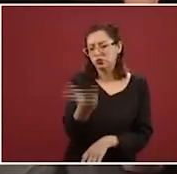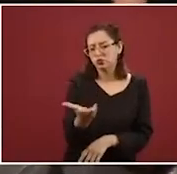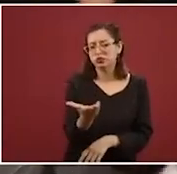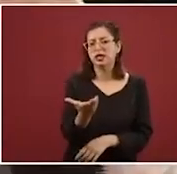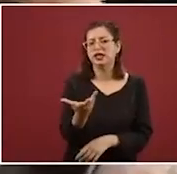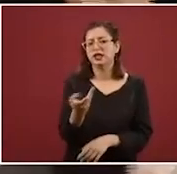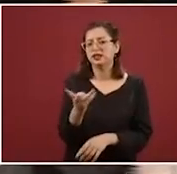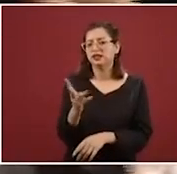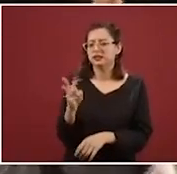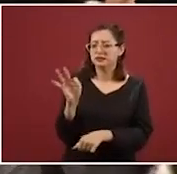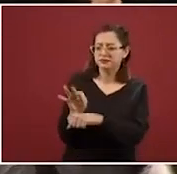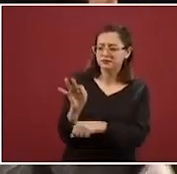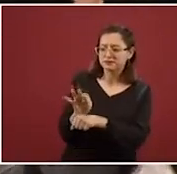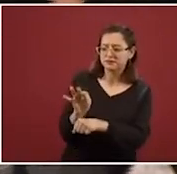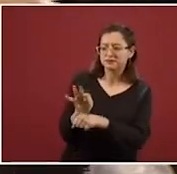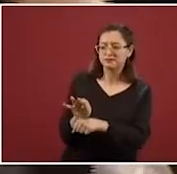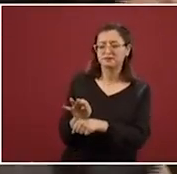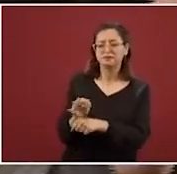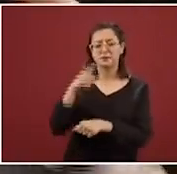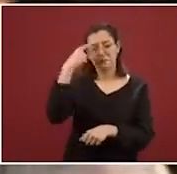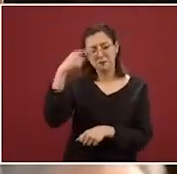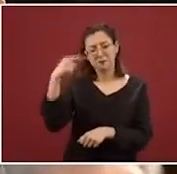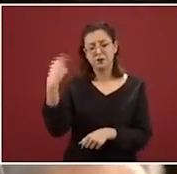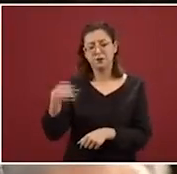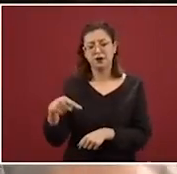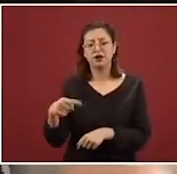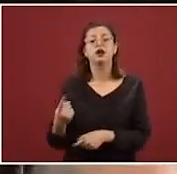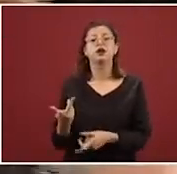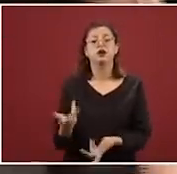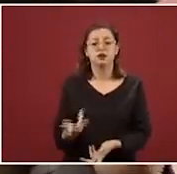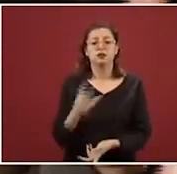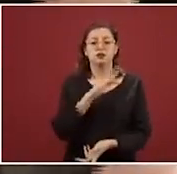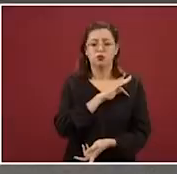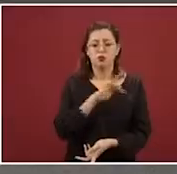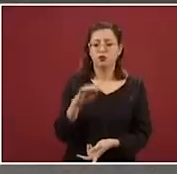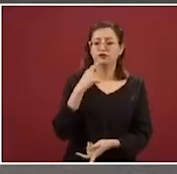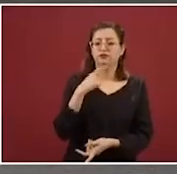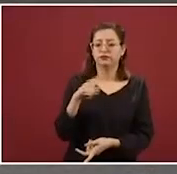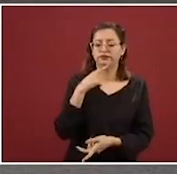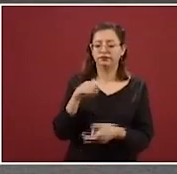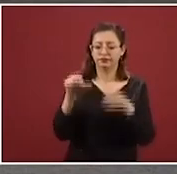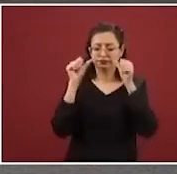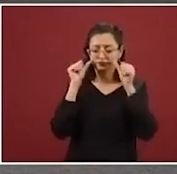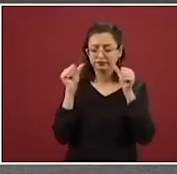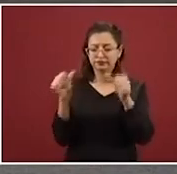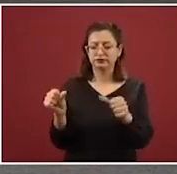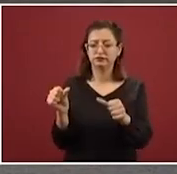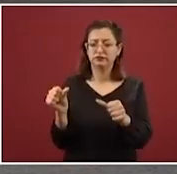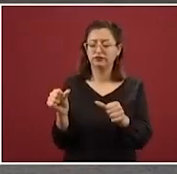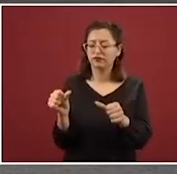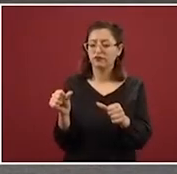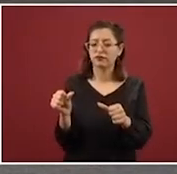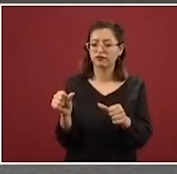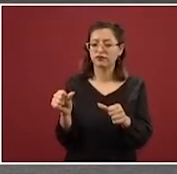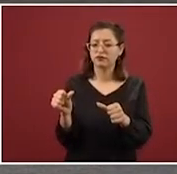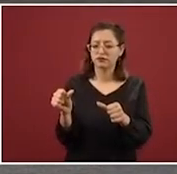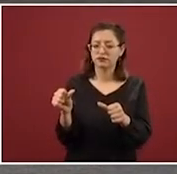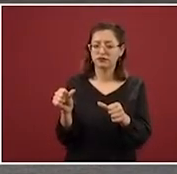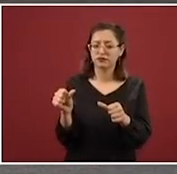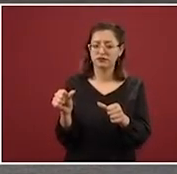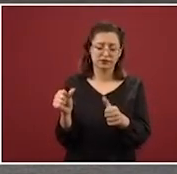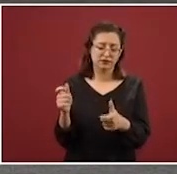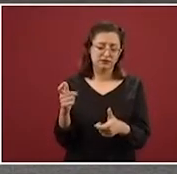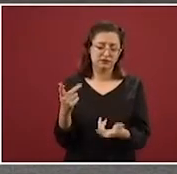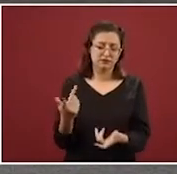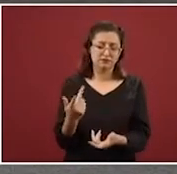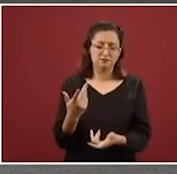los consumidores de estos servicios para que se puedan atender las quejas que se le realizan directamente a la